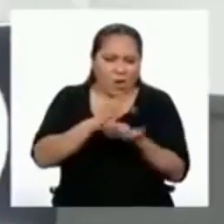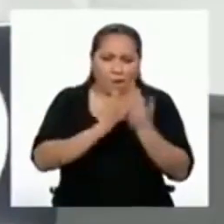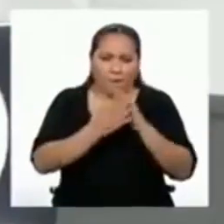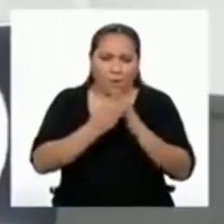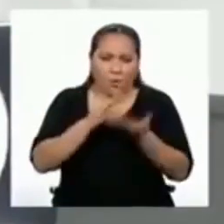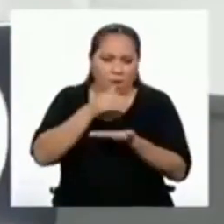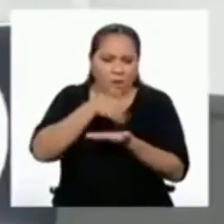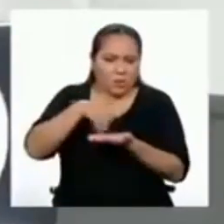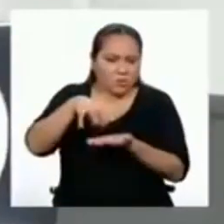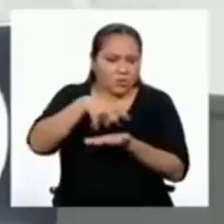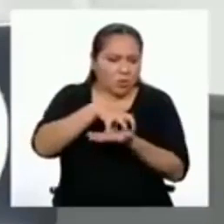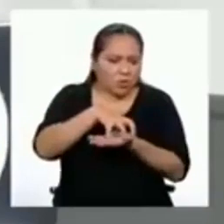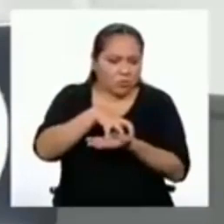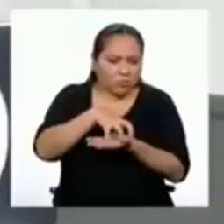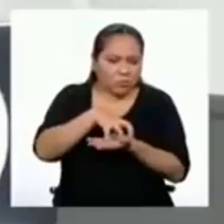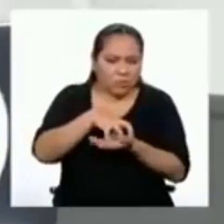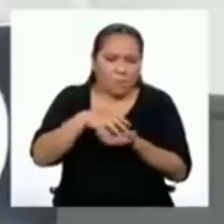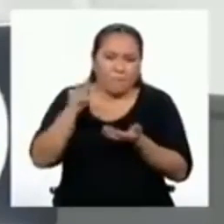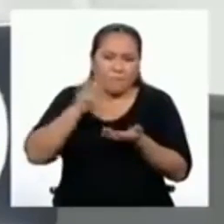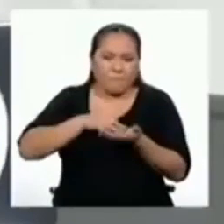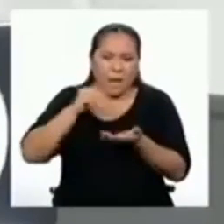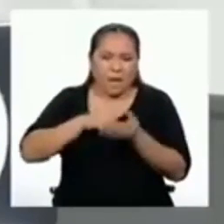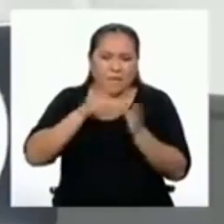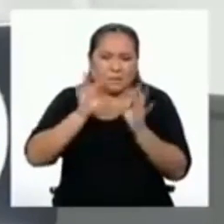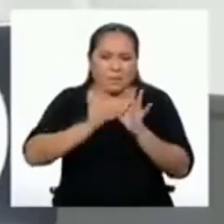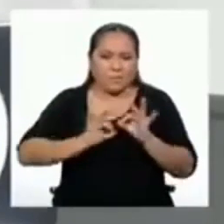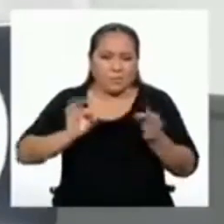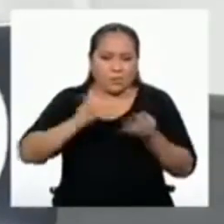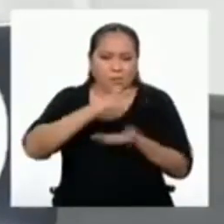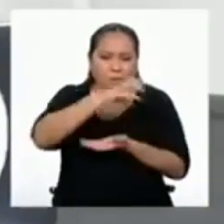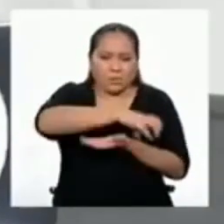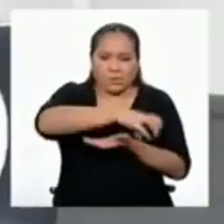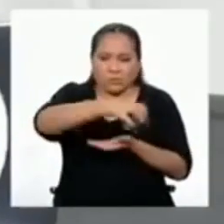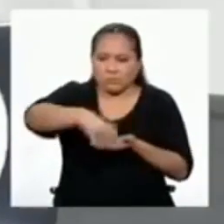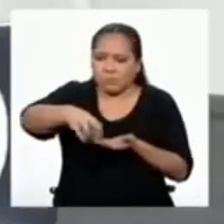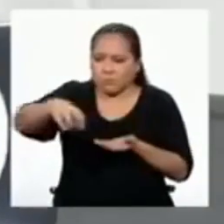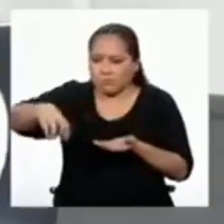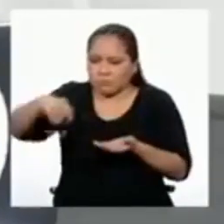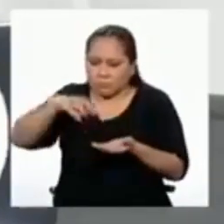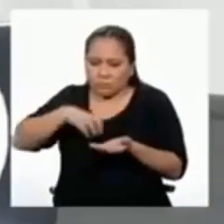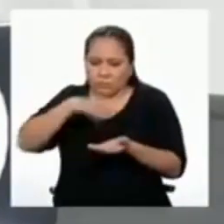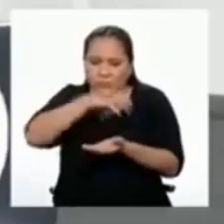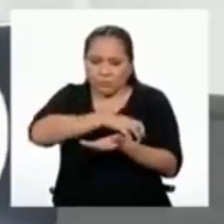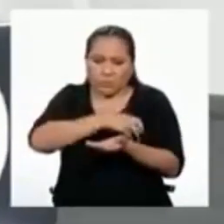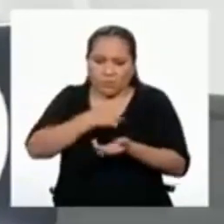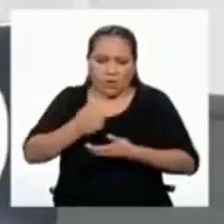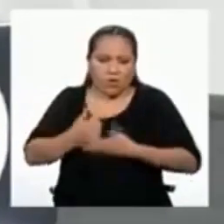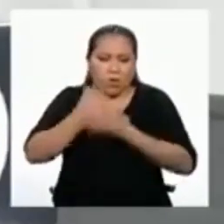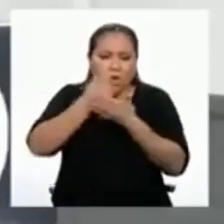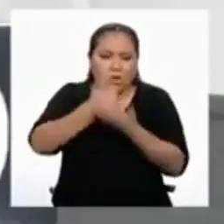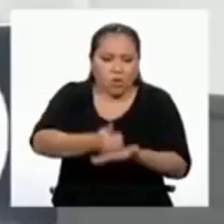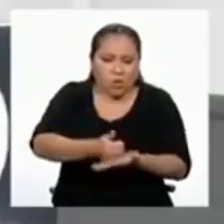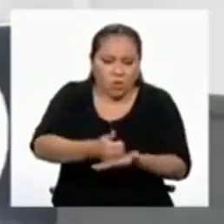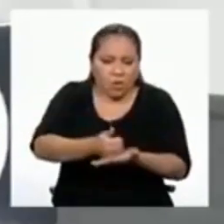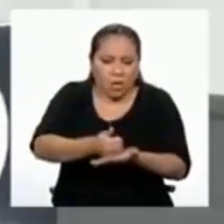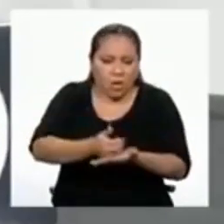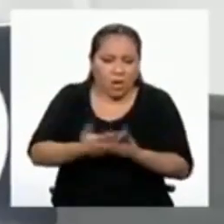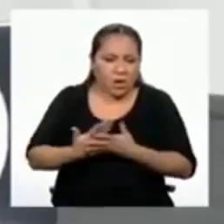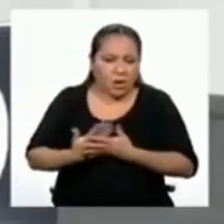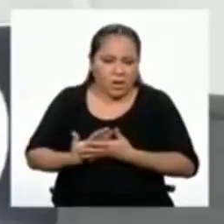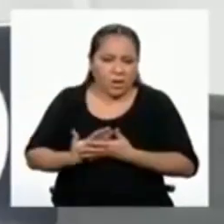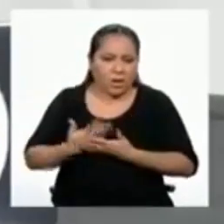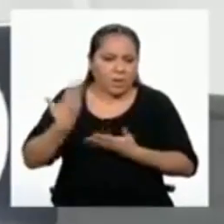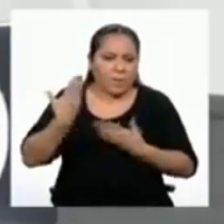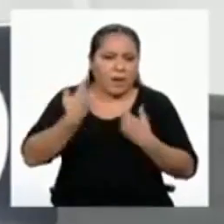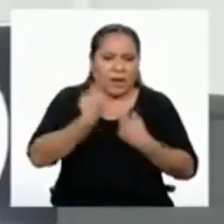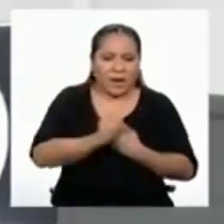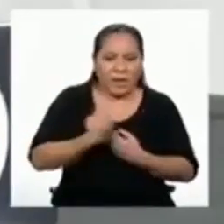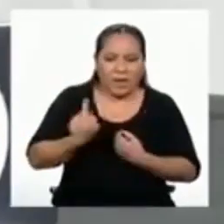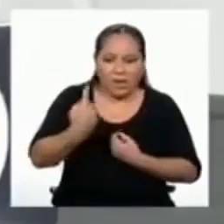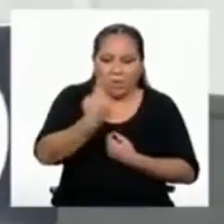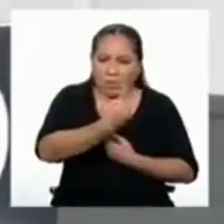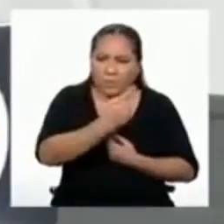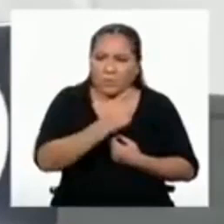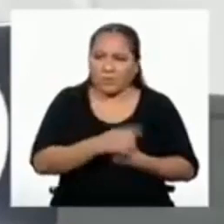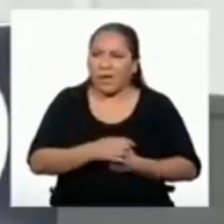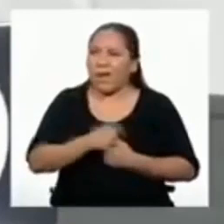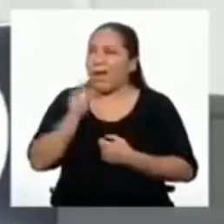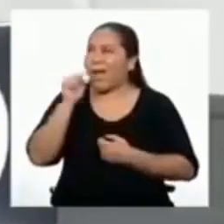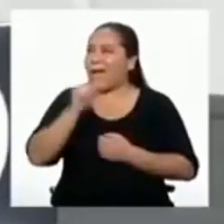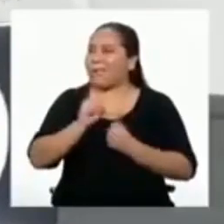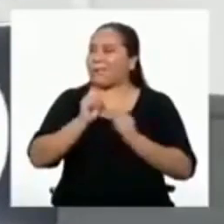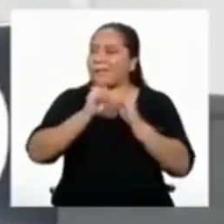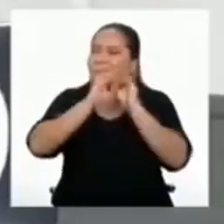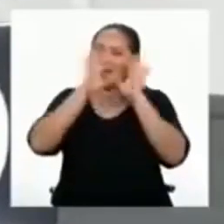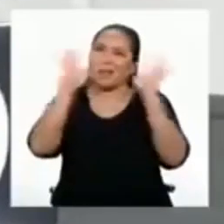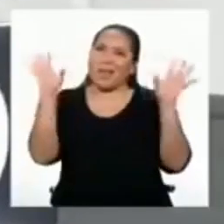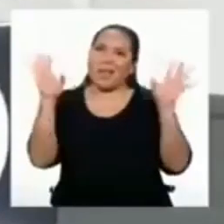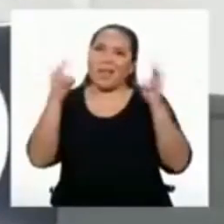Lo más importante, todo lo que hacen estas instituciones es por nosotros y para nosotros y nosotras. Cada vez me queda más